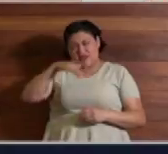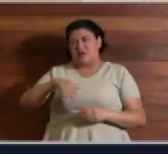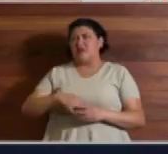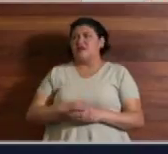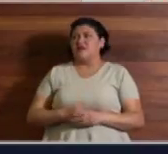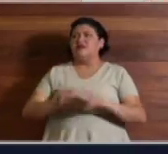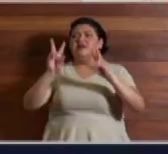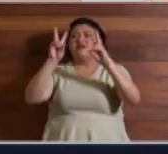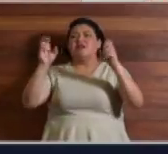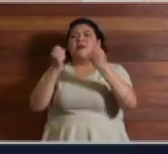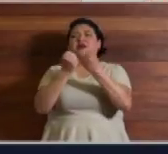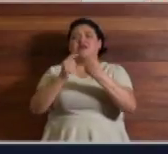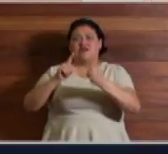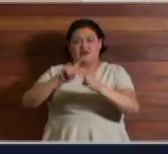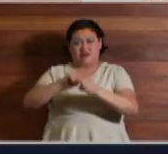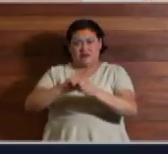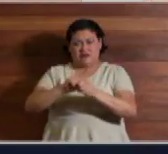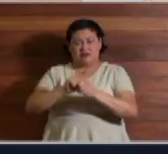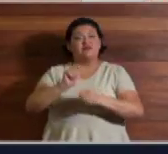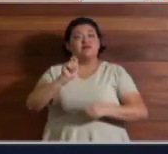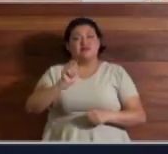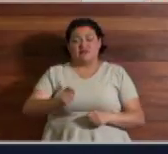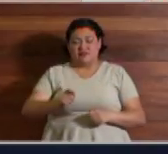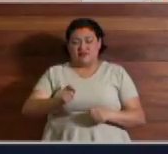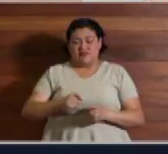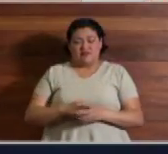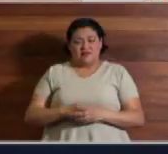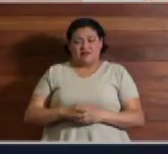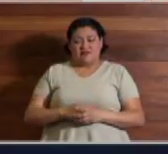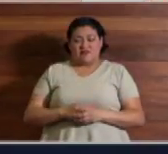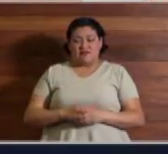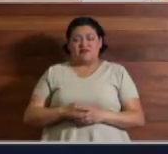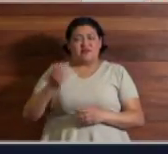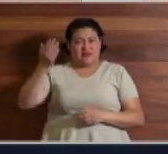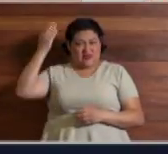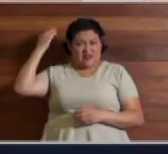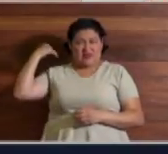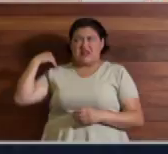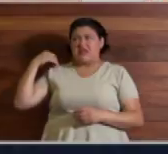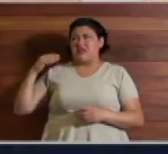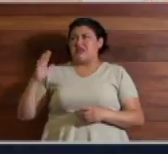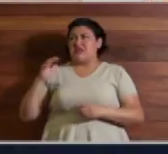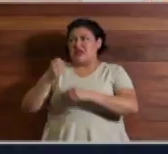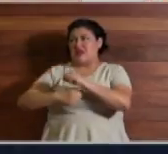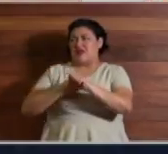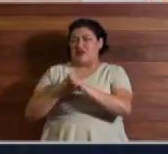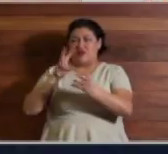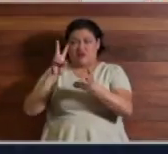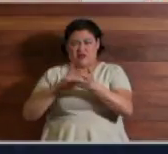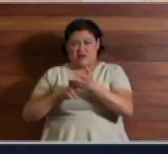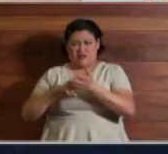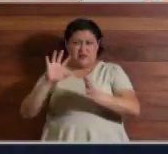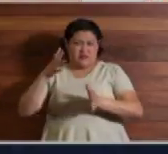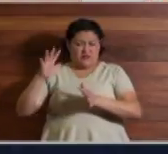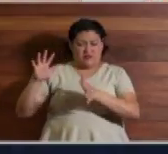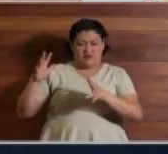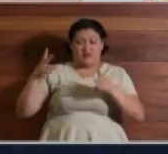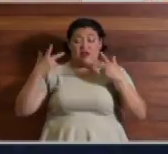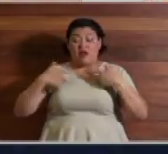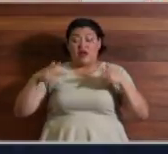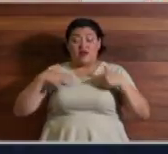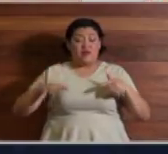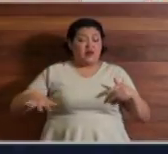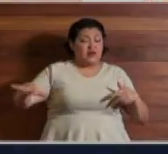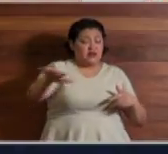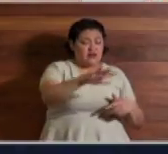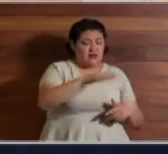social, atrapada en esta idea del siglo XXI, de que la pobreza se expresa en la